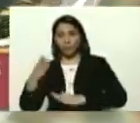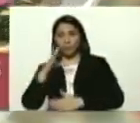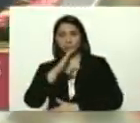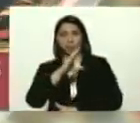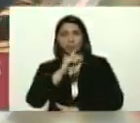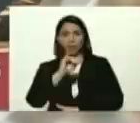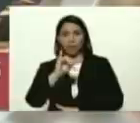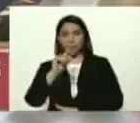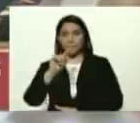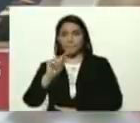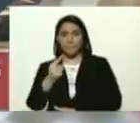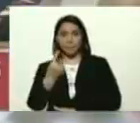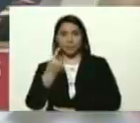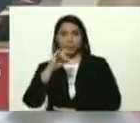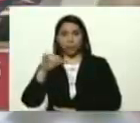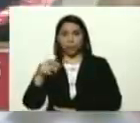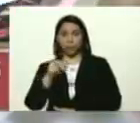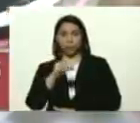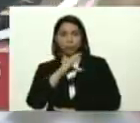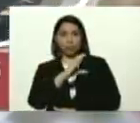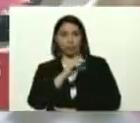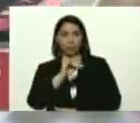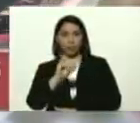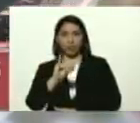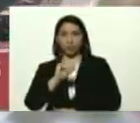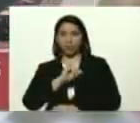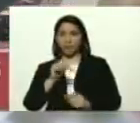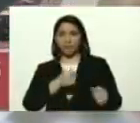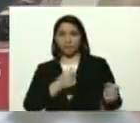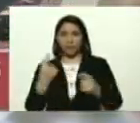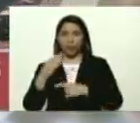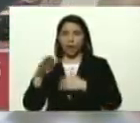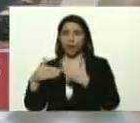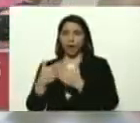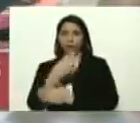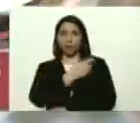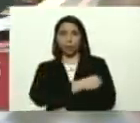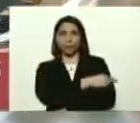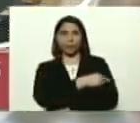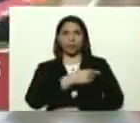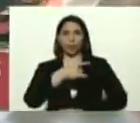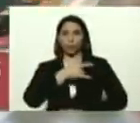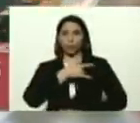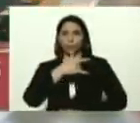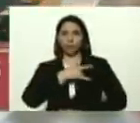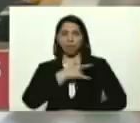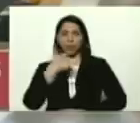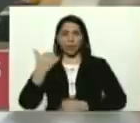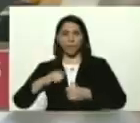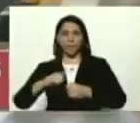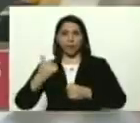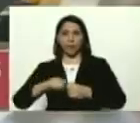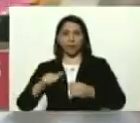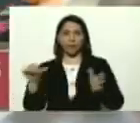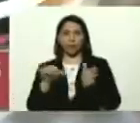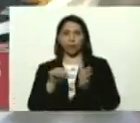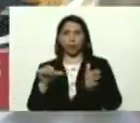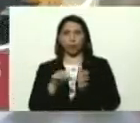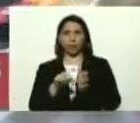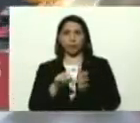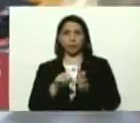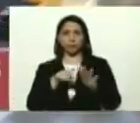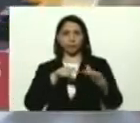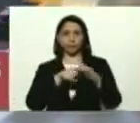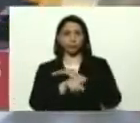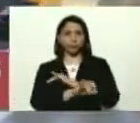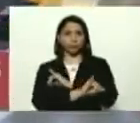1 de junio. Y del CDI fue referido al Hospital Universitario de Maracaibo, donde